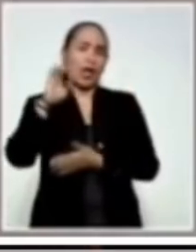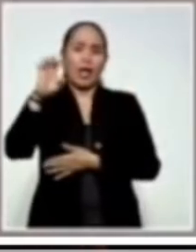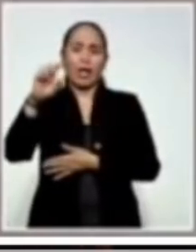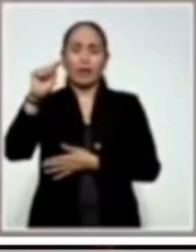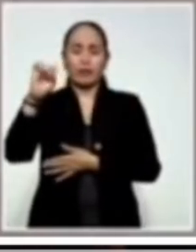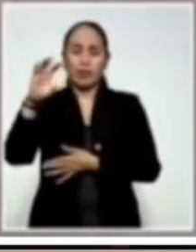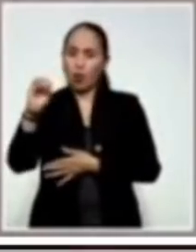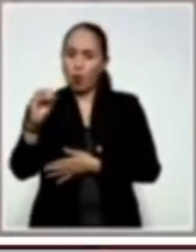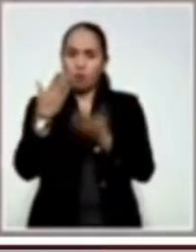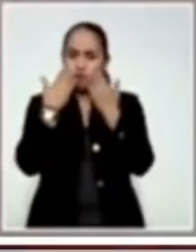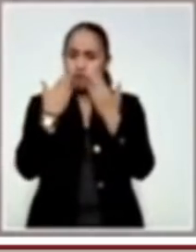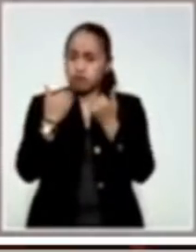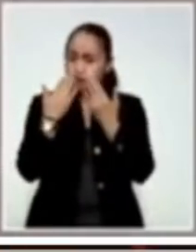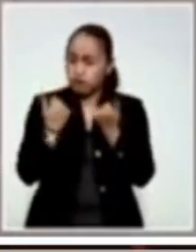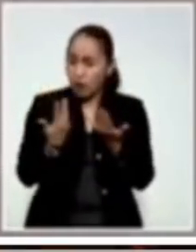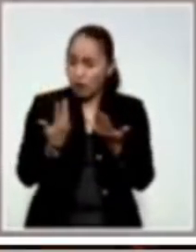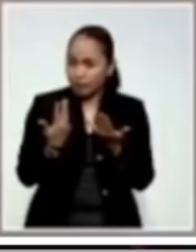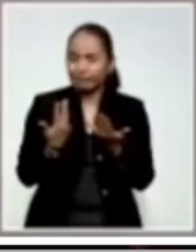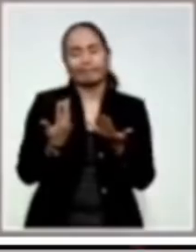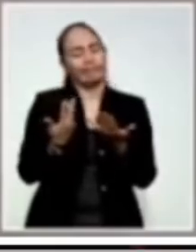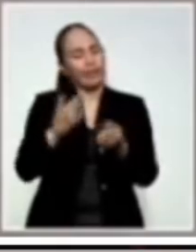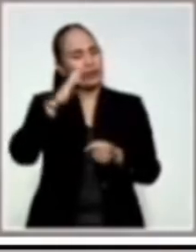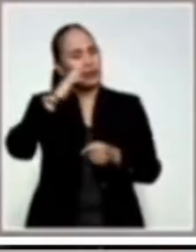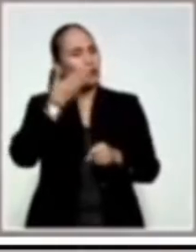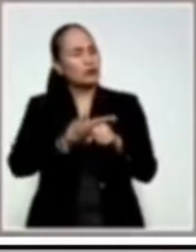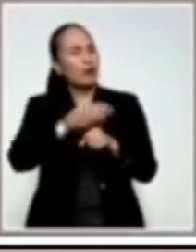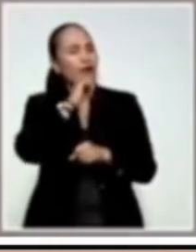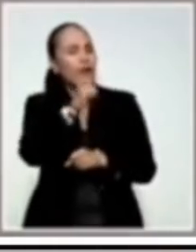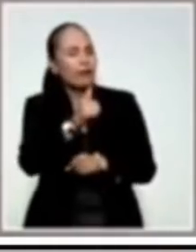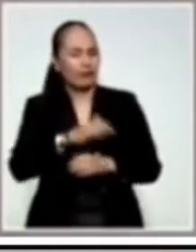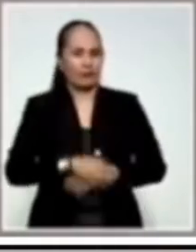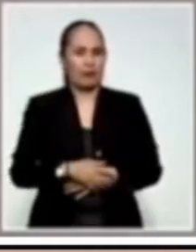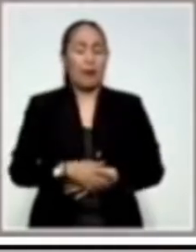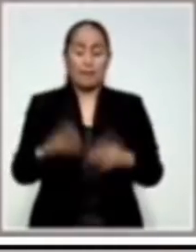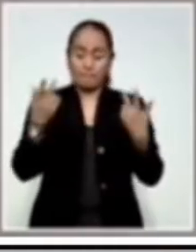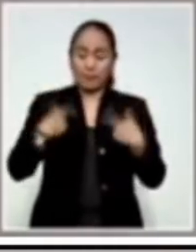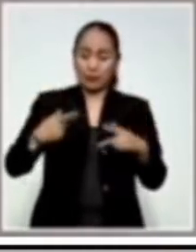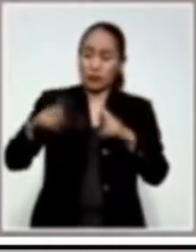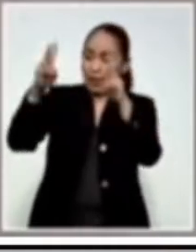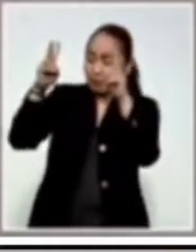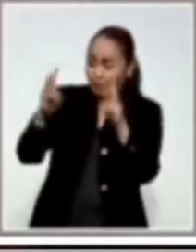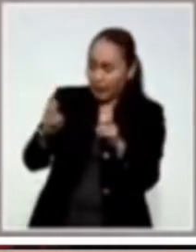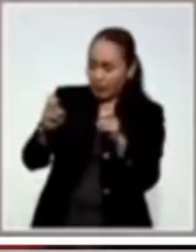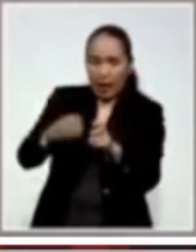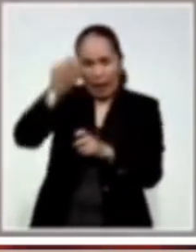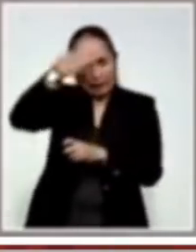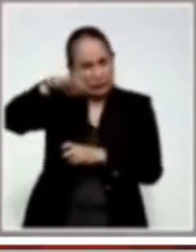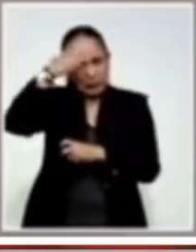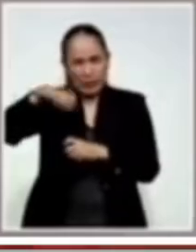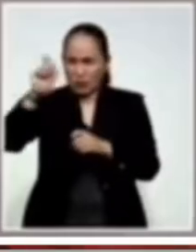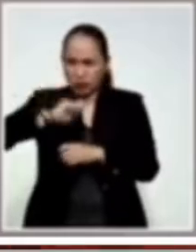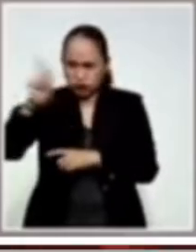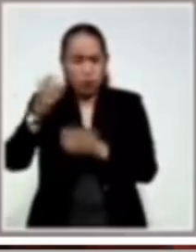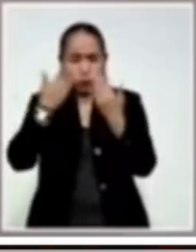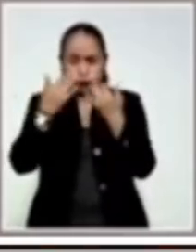siendo irresponsable, porque la gente que no es especialista en la materia va a dar por bueno lo que ellos dicen